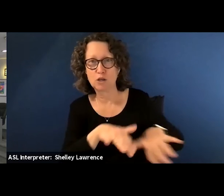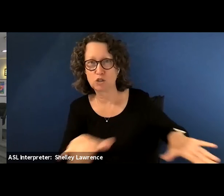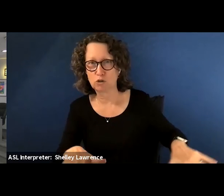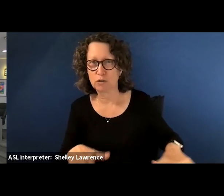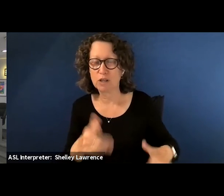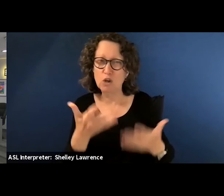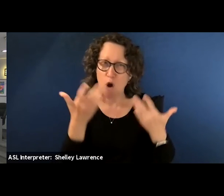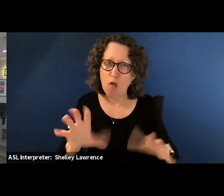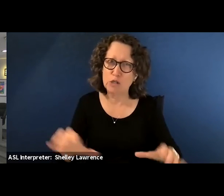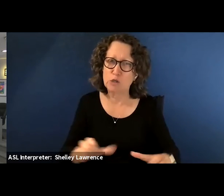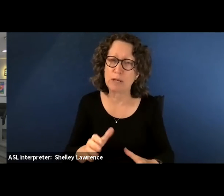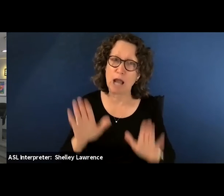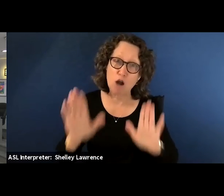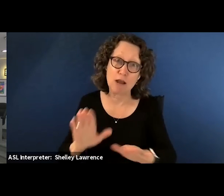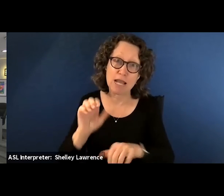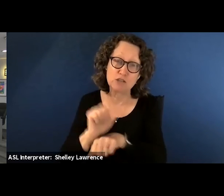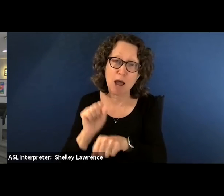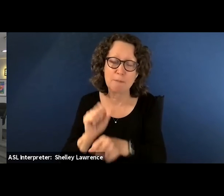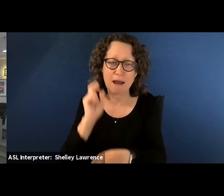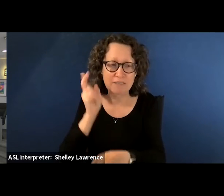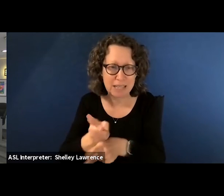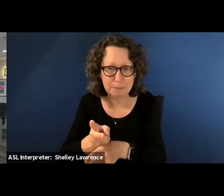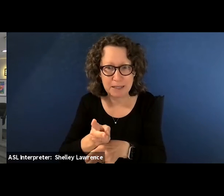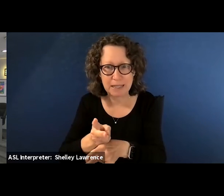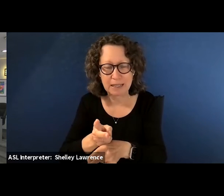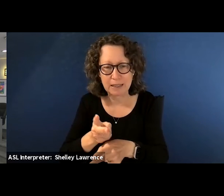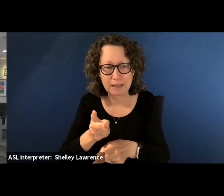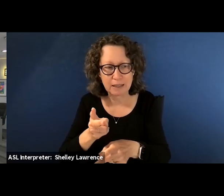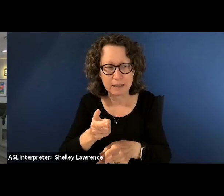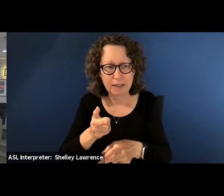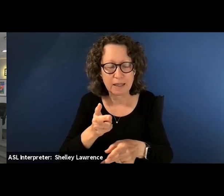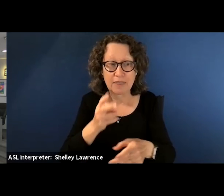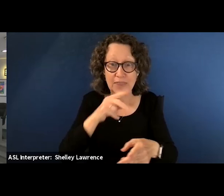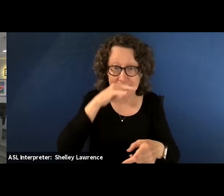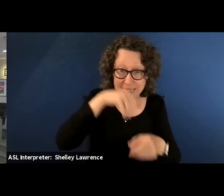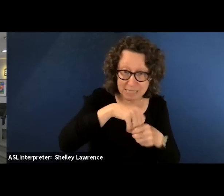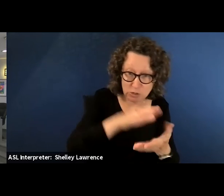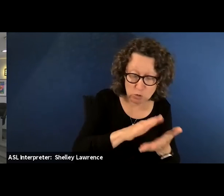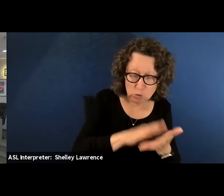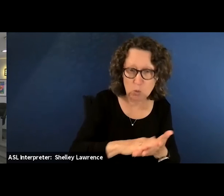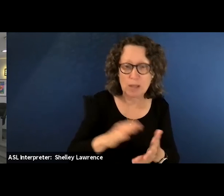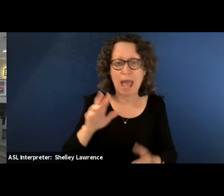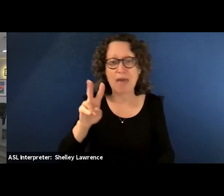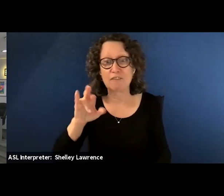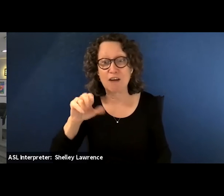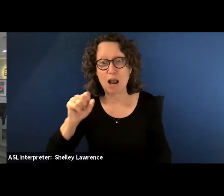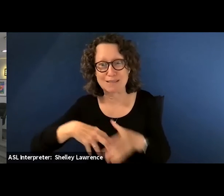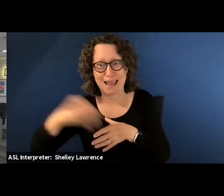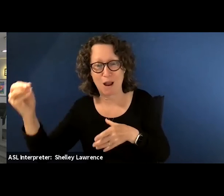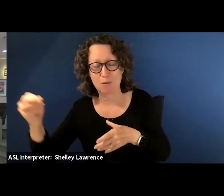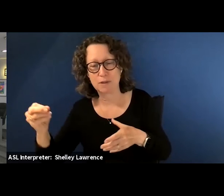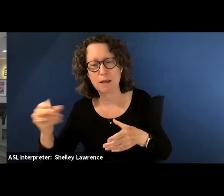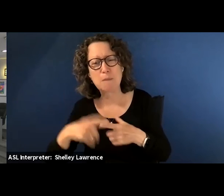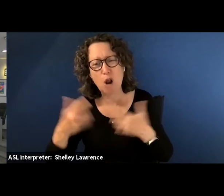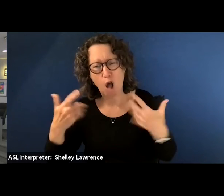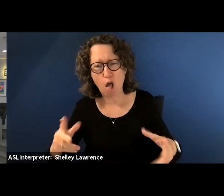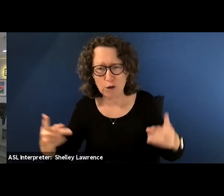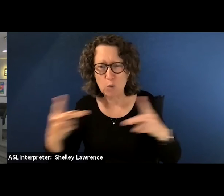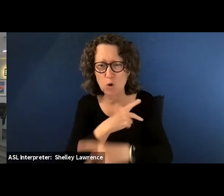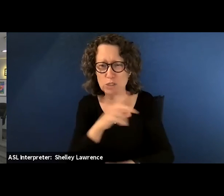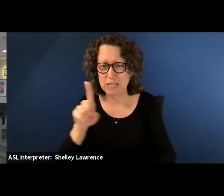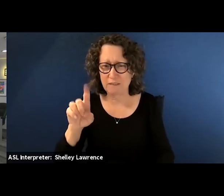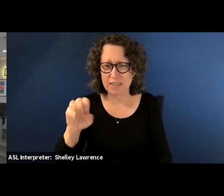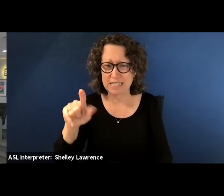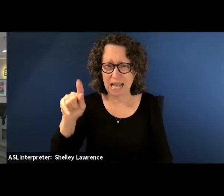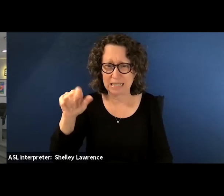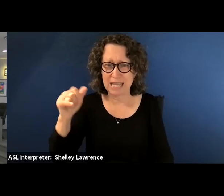para las personas que están en contra de las vacunas en los niños en esta comunidad. Ya hemos pasado